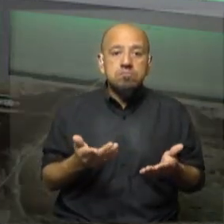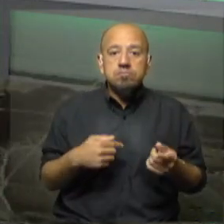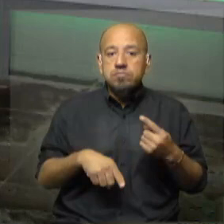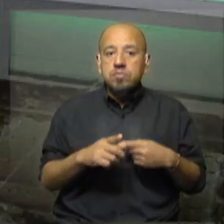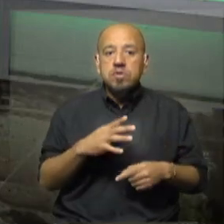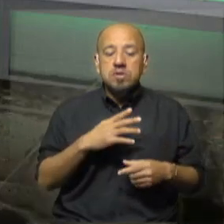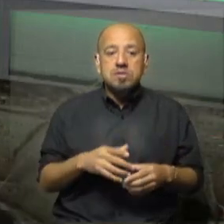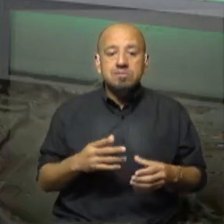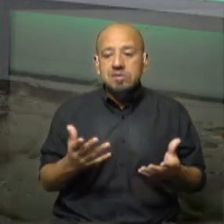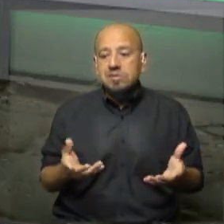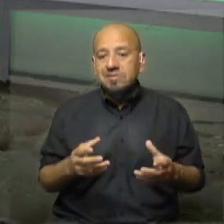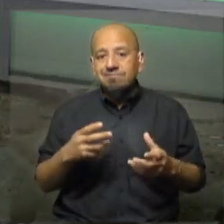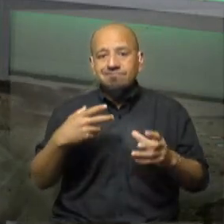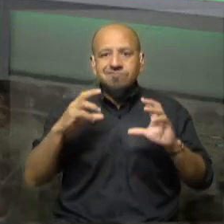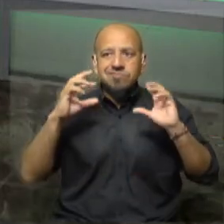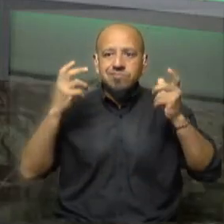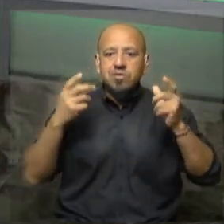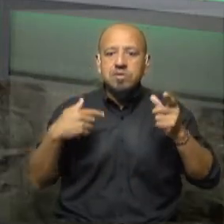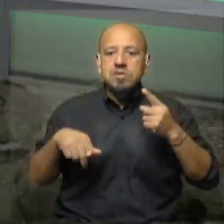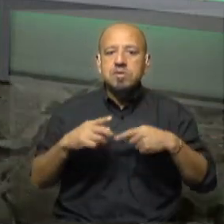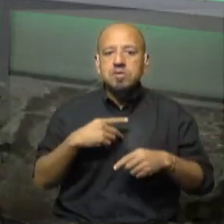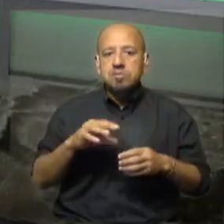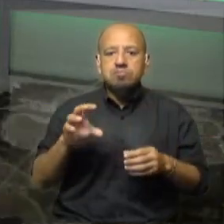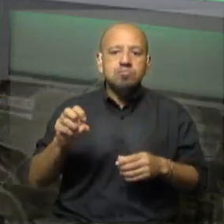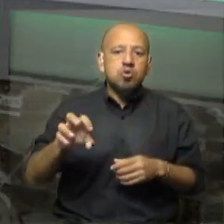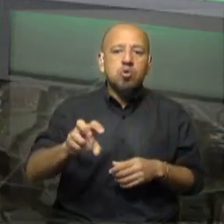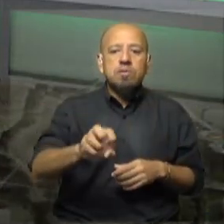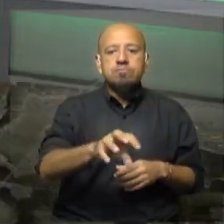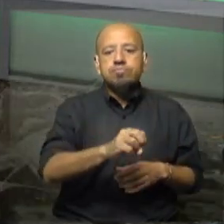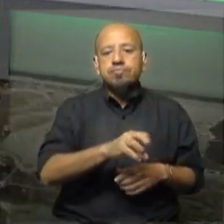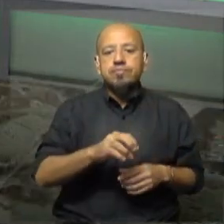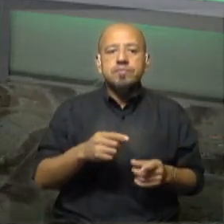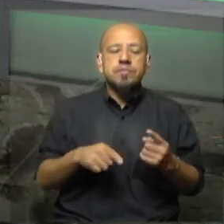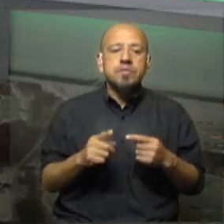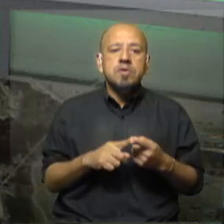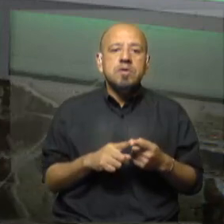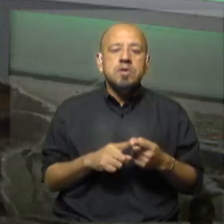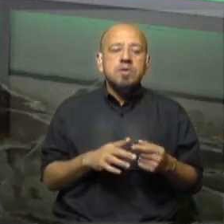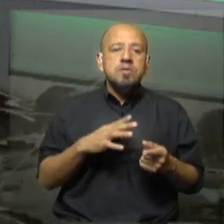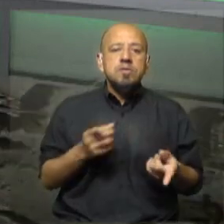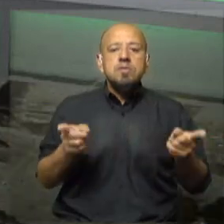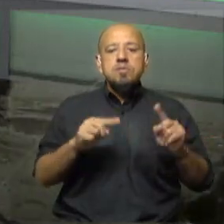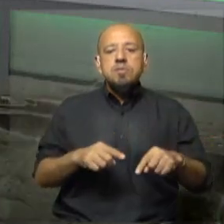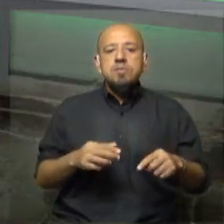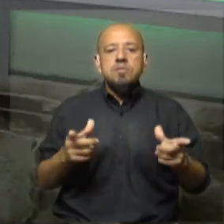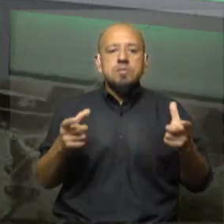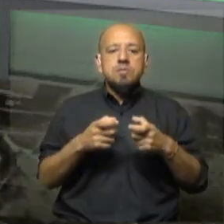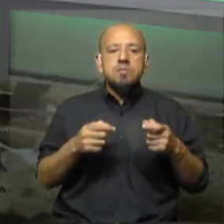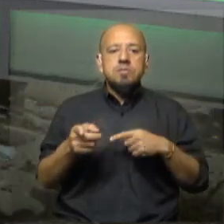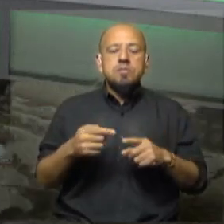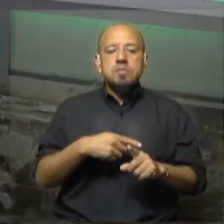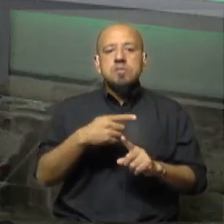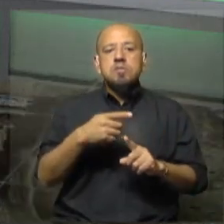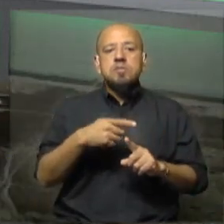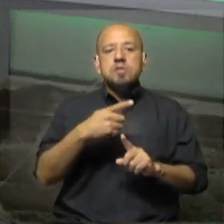más agresivas y que lo que nos mencionaban, y es lo que decíamos al principio, que se va a volver a generar una reunión a fin de mes de este